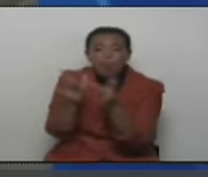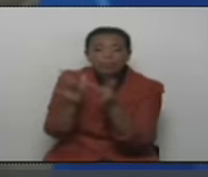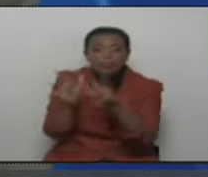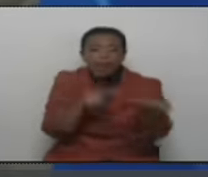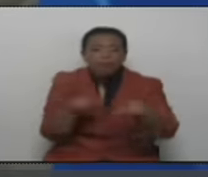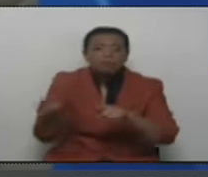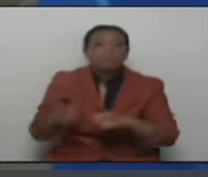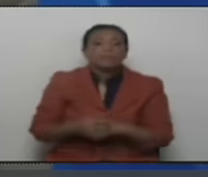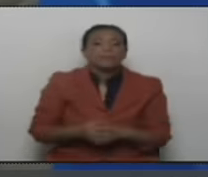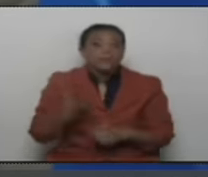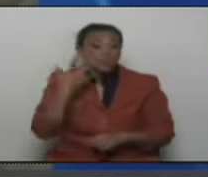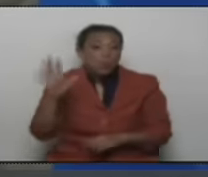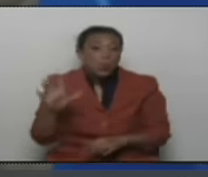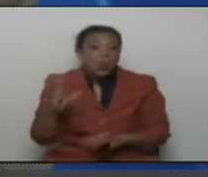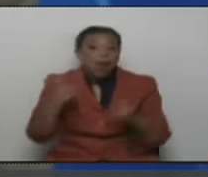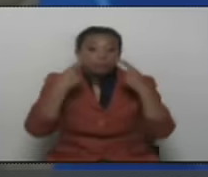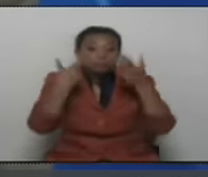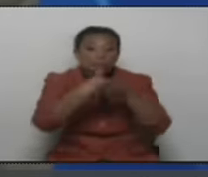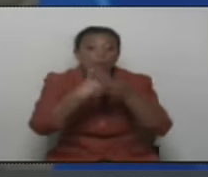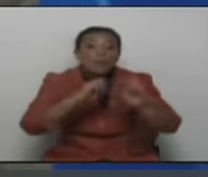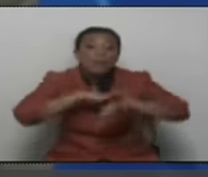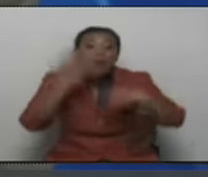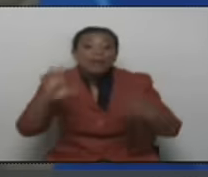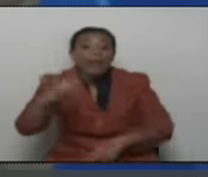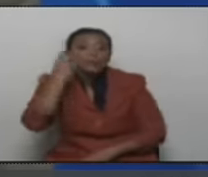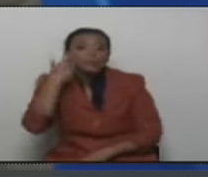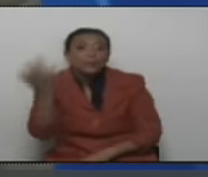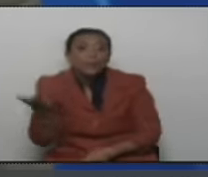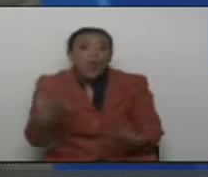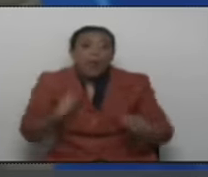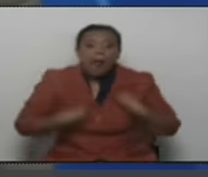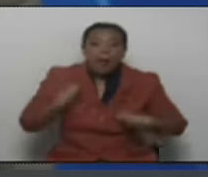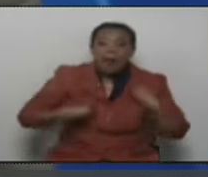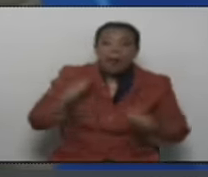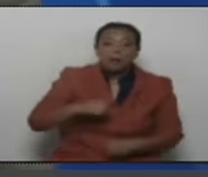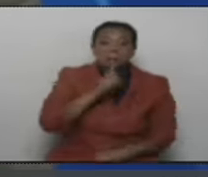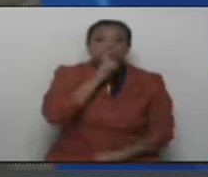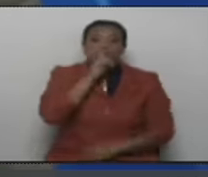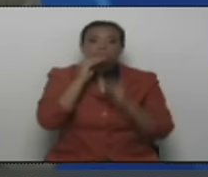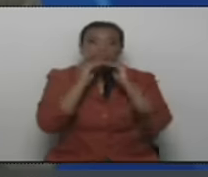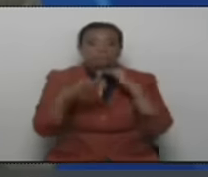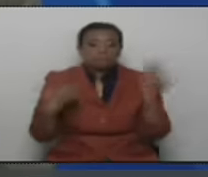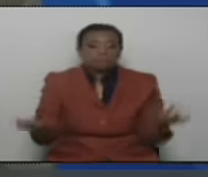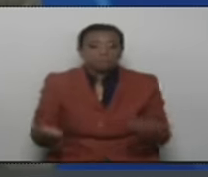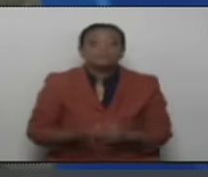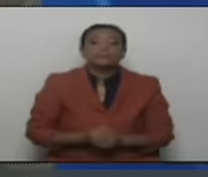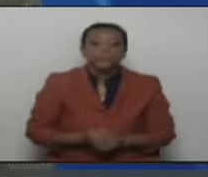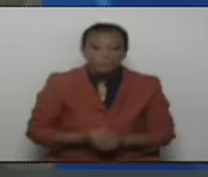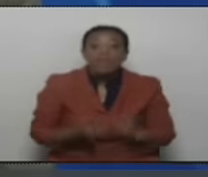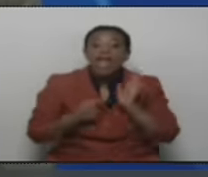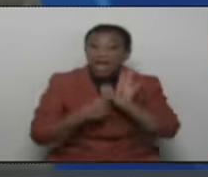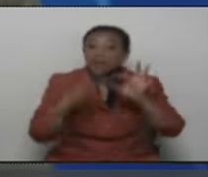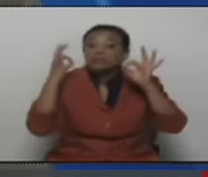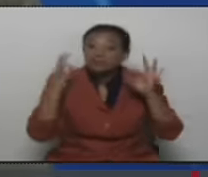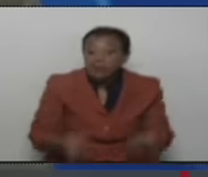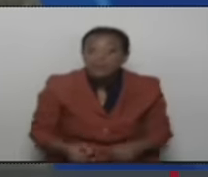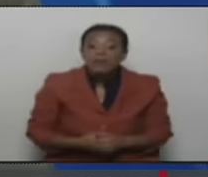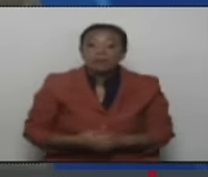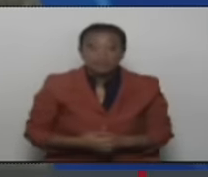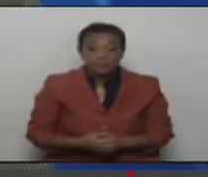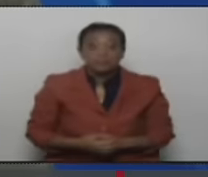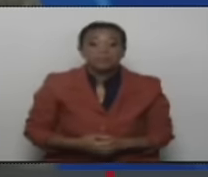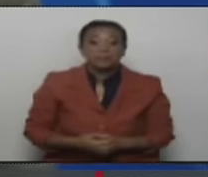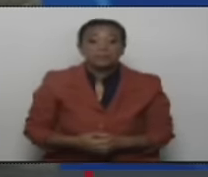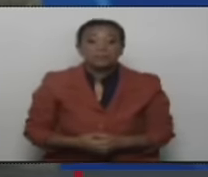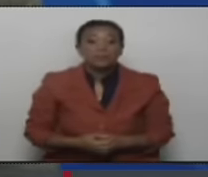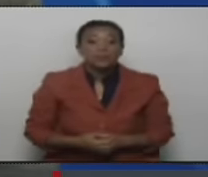que se develan. ¿Y por qué se develan? Porque cae de la desesperación. Sencillamente ellos ya tenían el relato y